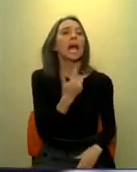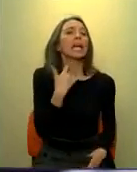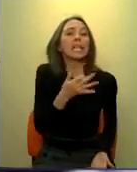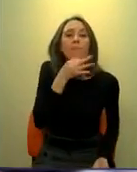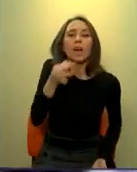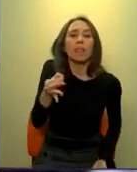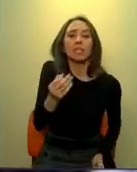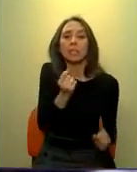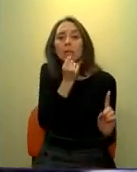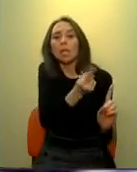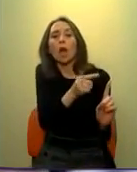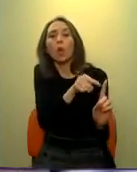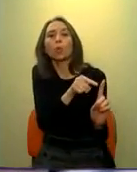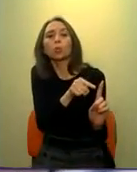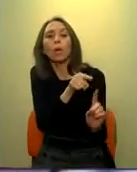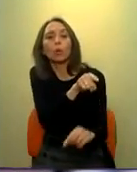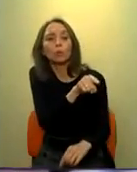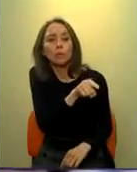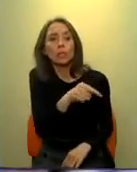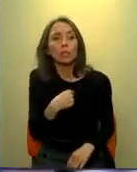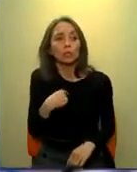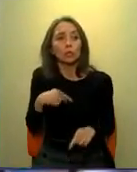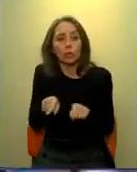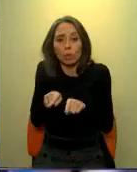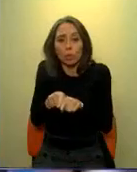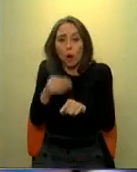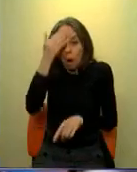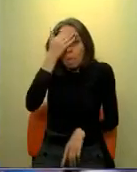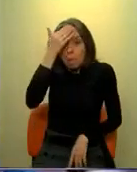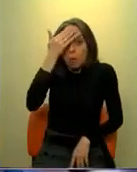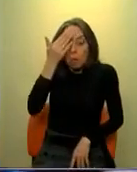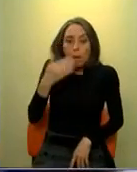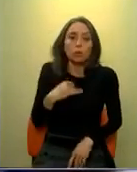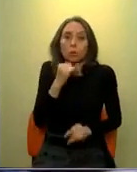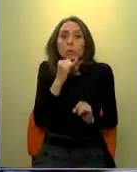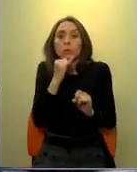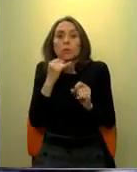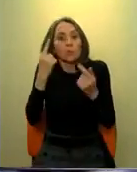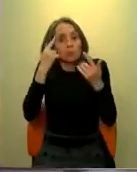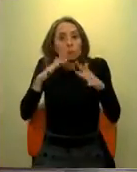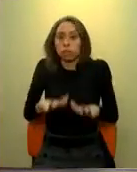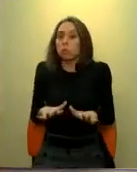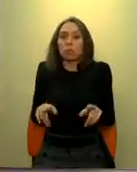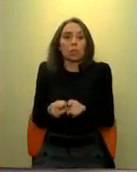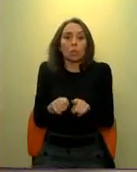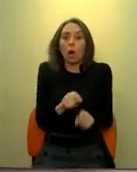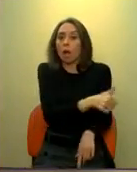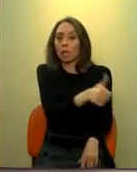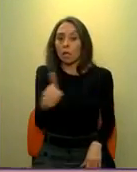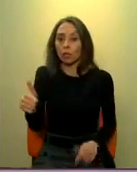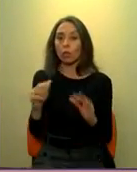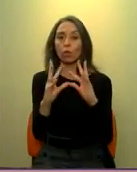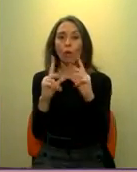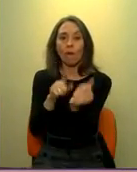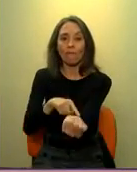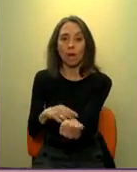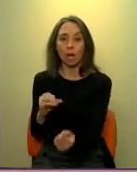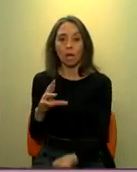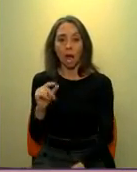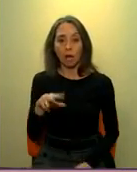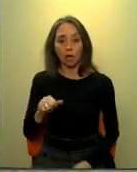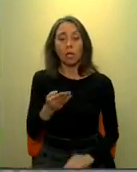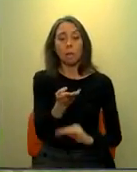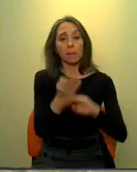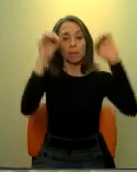eso? Y estoy igual de preocupado y desconcertado, igual que todos, nomás. Po. La familia de Carolina pide que la